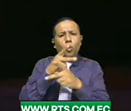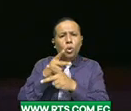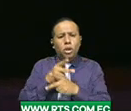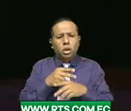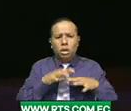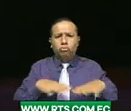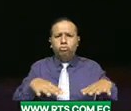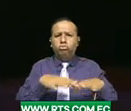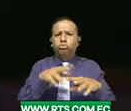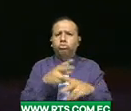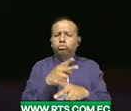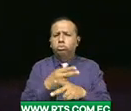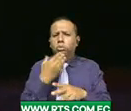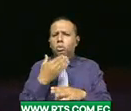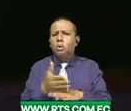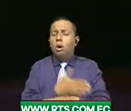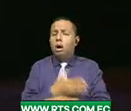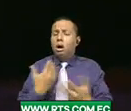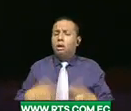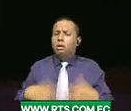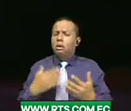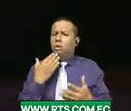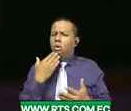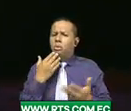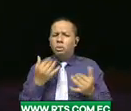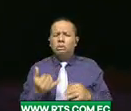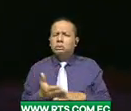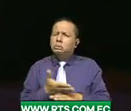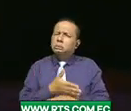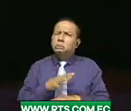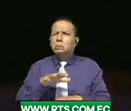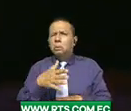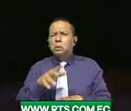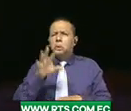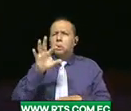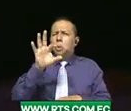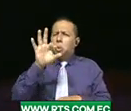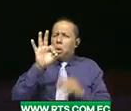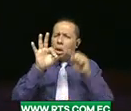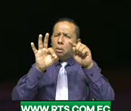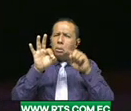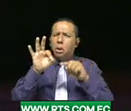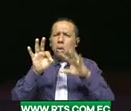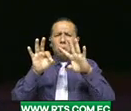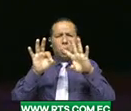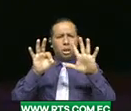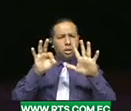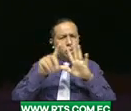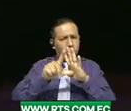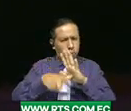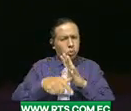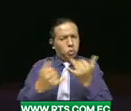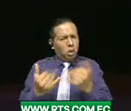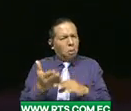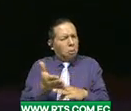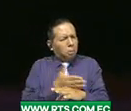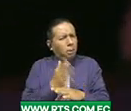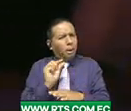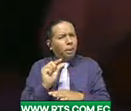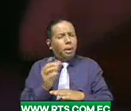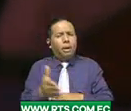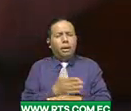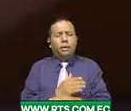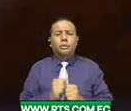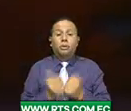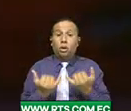generó durante, estamos hablando de que este hecho sucedió entre las 9:45 de la noche, pocos minutos. En todo caso, esta es la